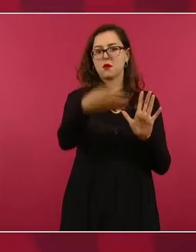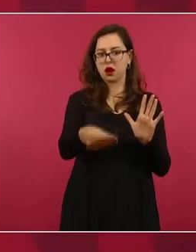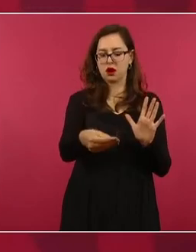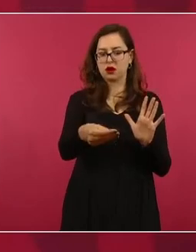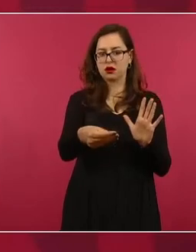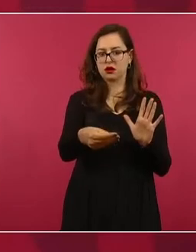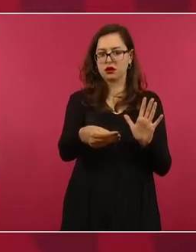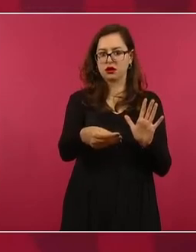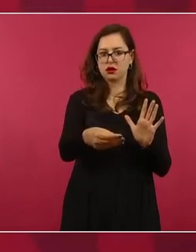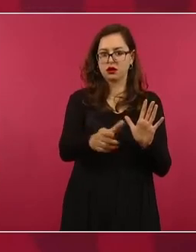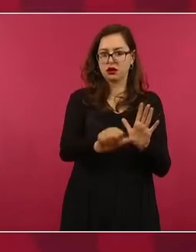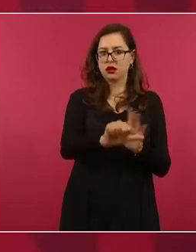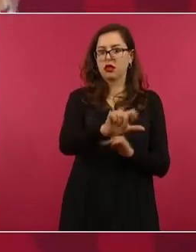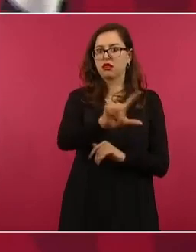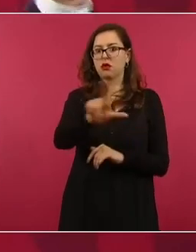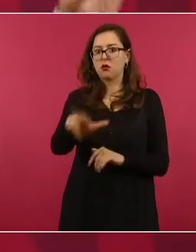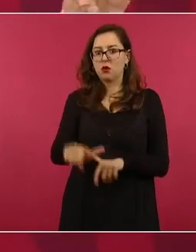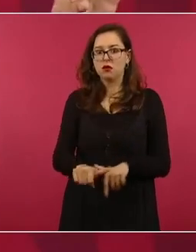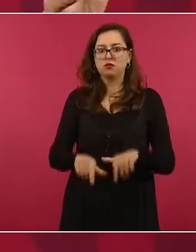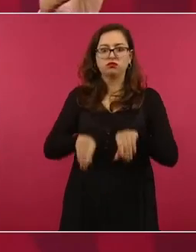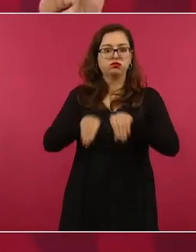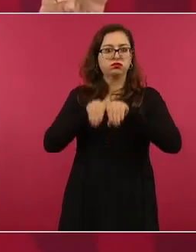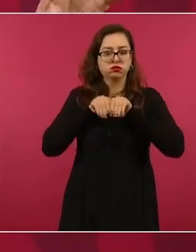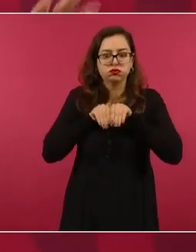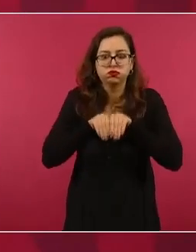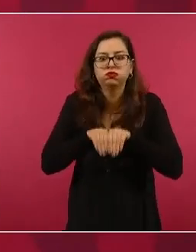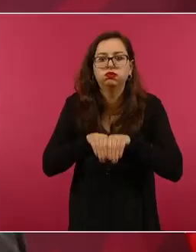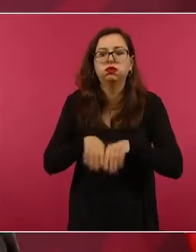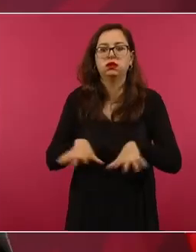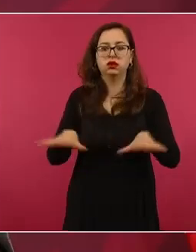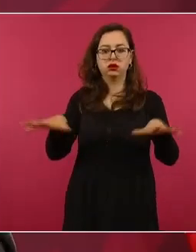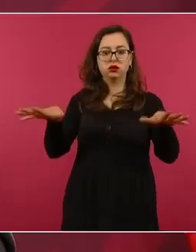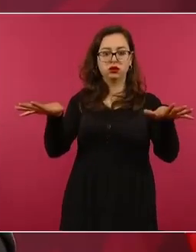Sí, y luego le dan vuelo.